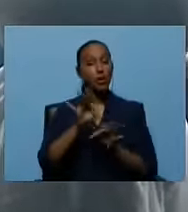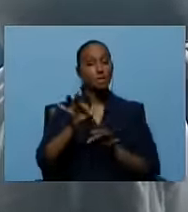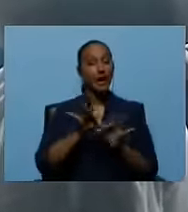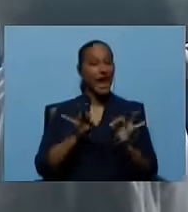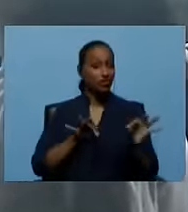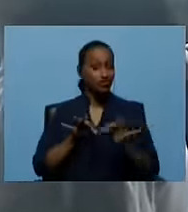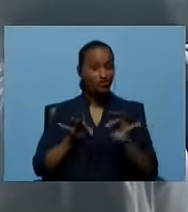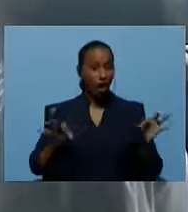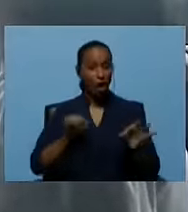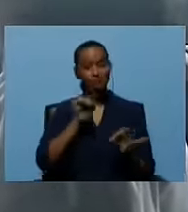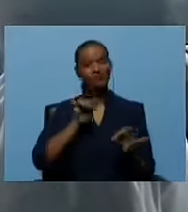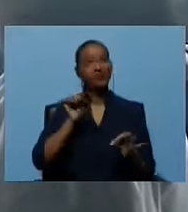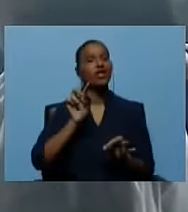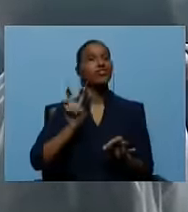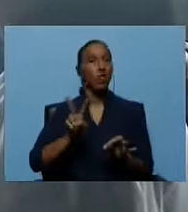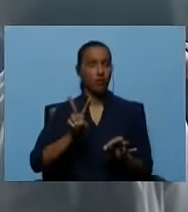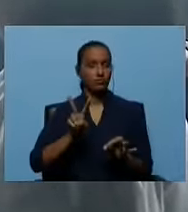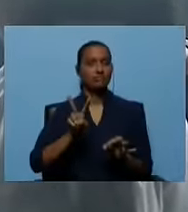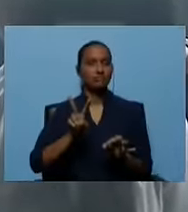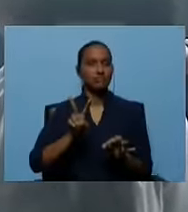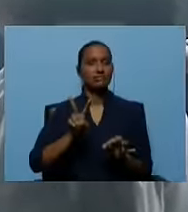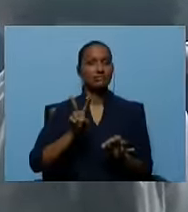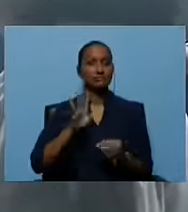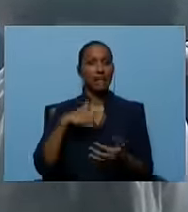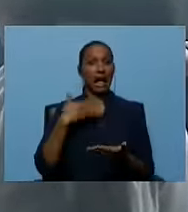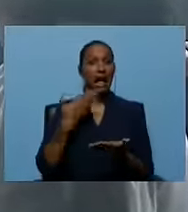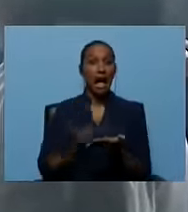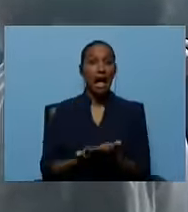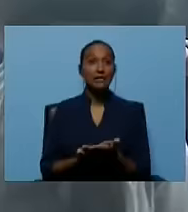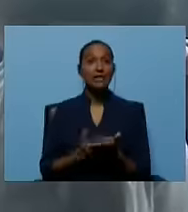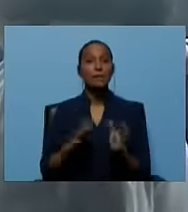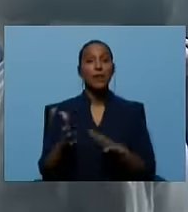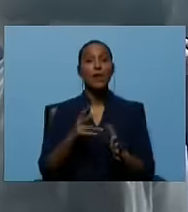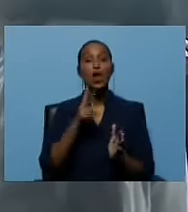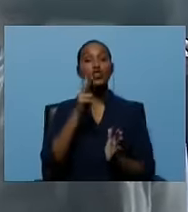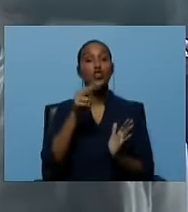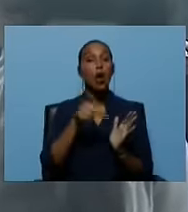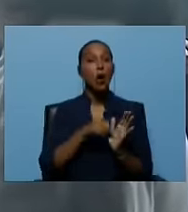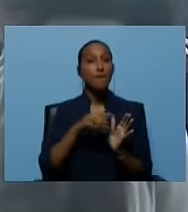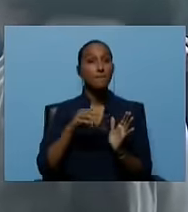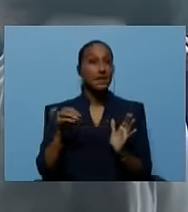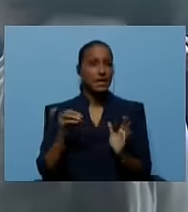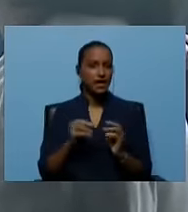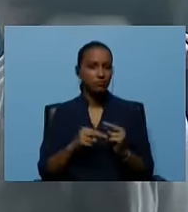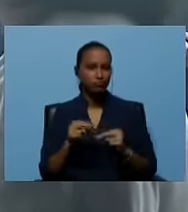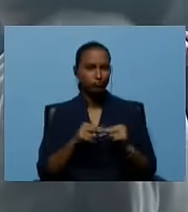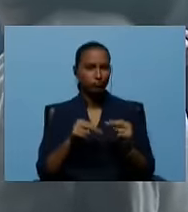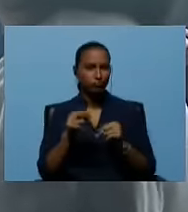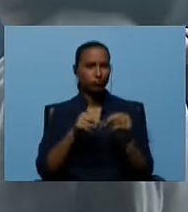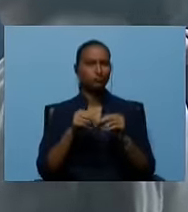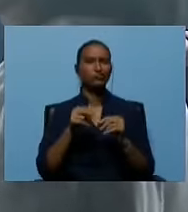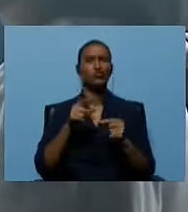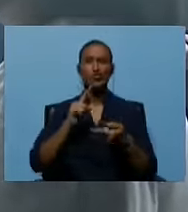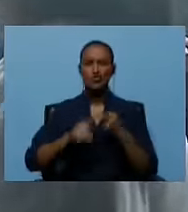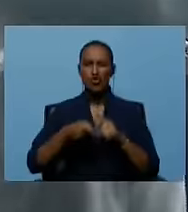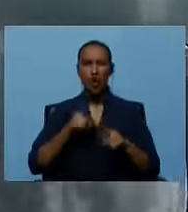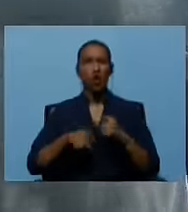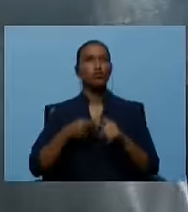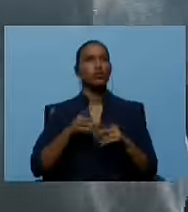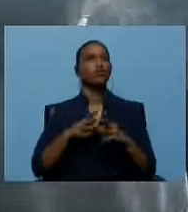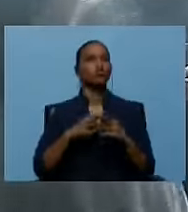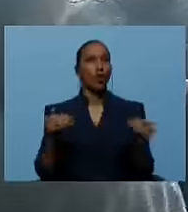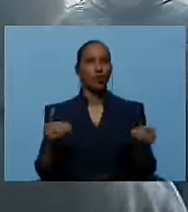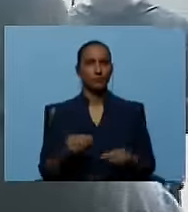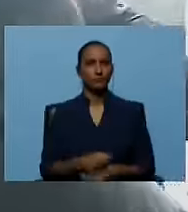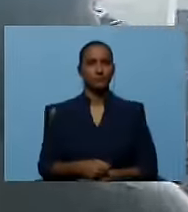construcción. Hasta la fecha se han vaciado 2.000 metros cúbicos de concreto y 280 toneladas de acero aquí de refuerzo.